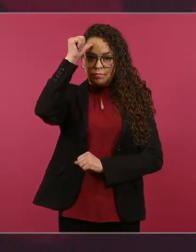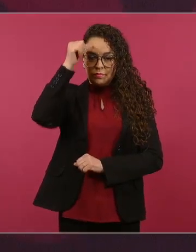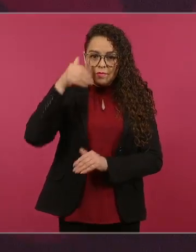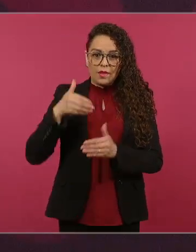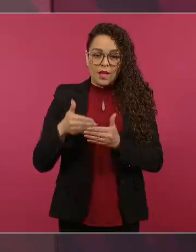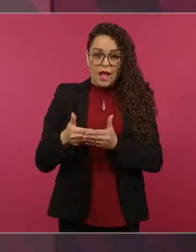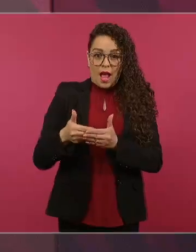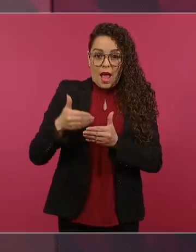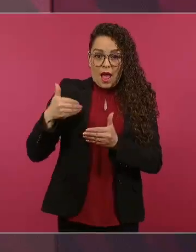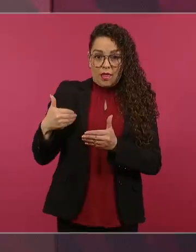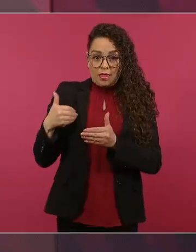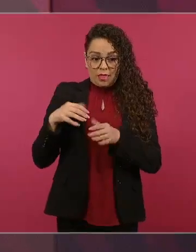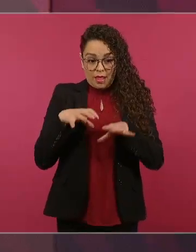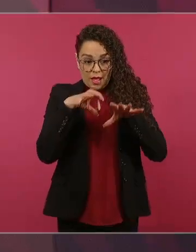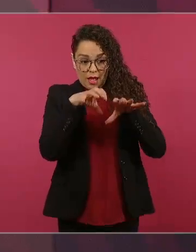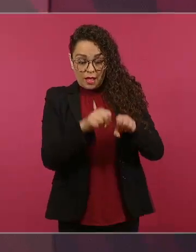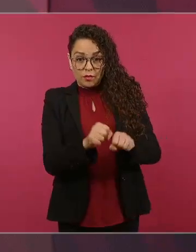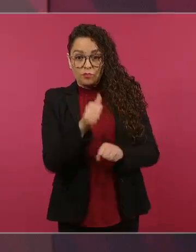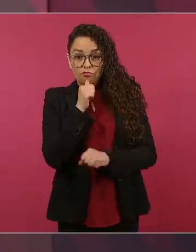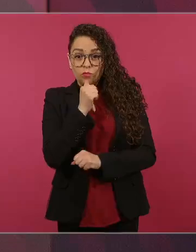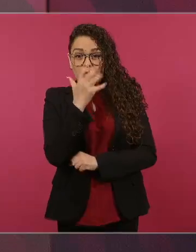antes de la detención.